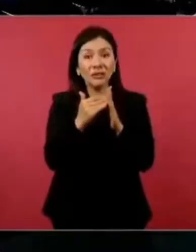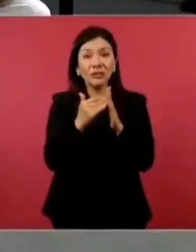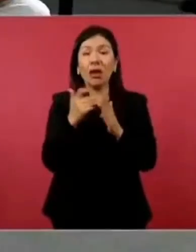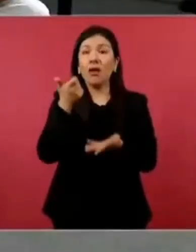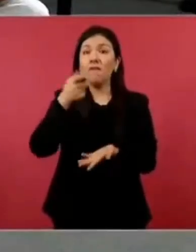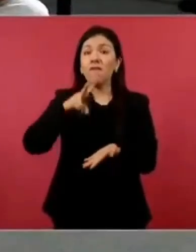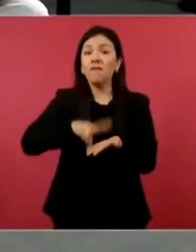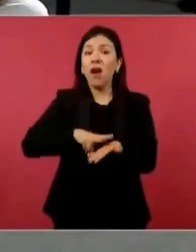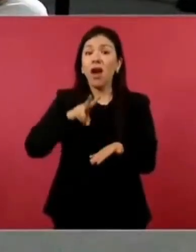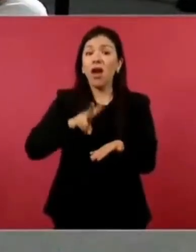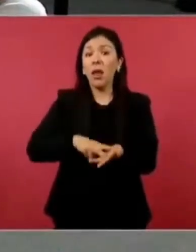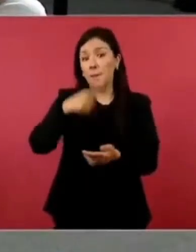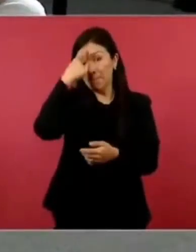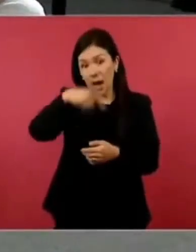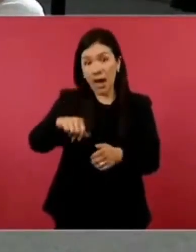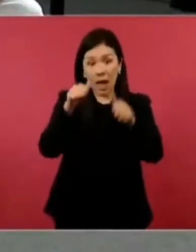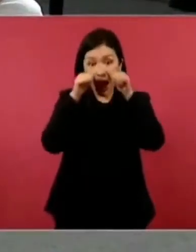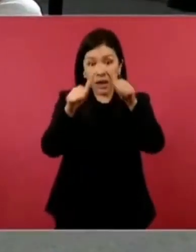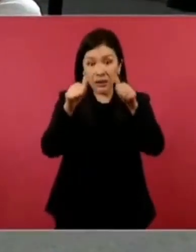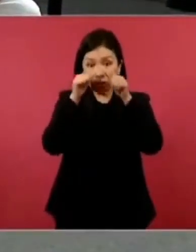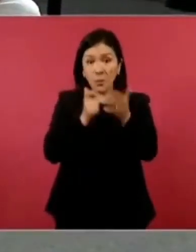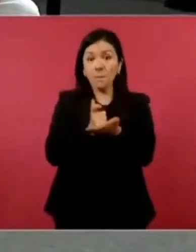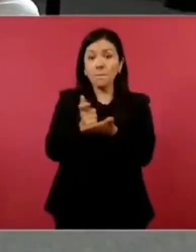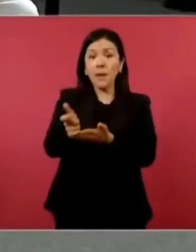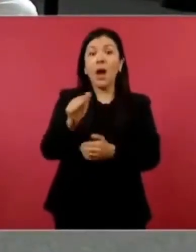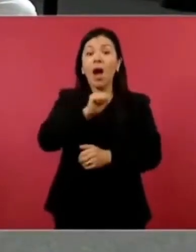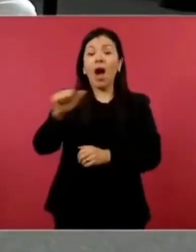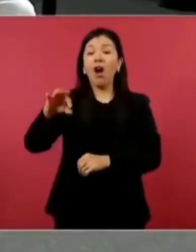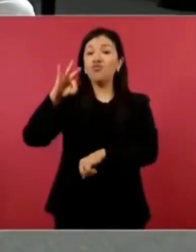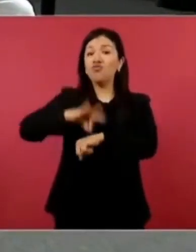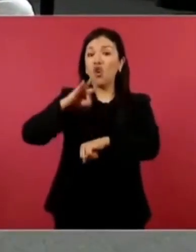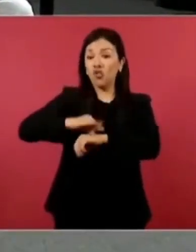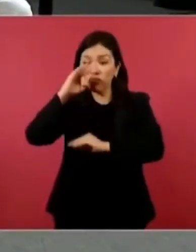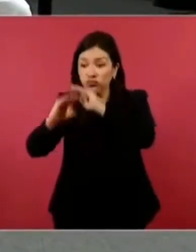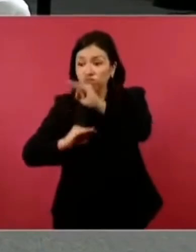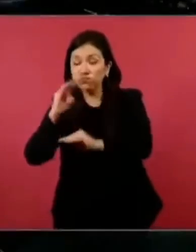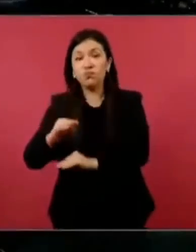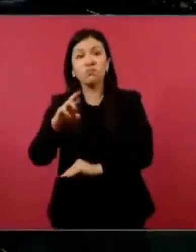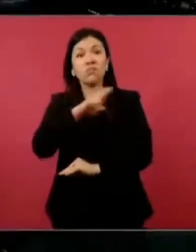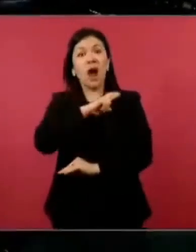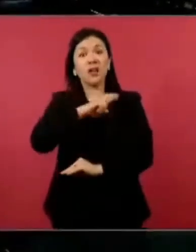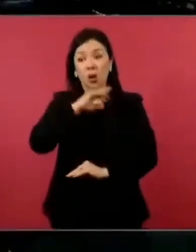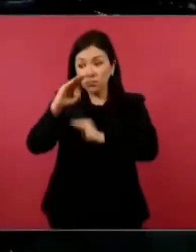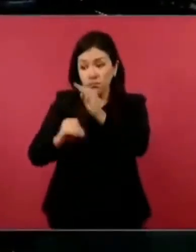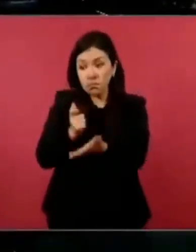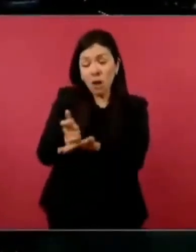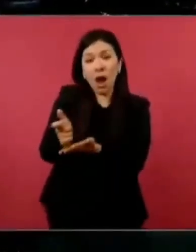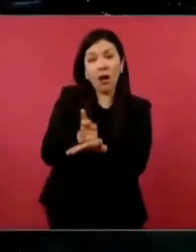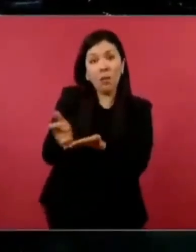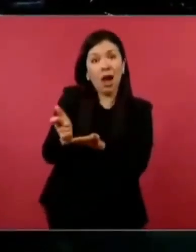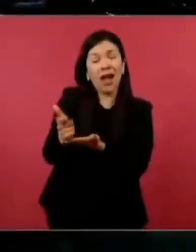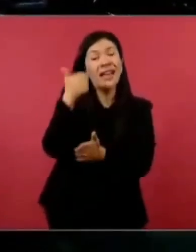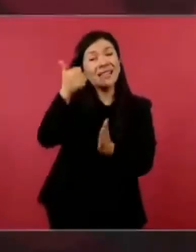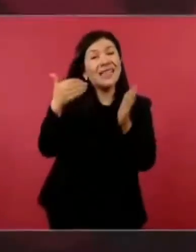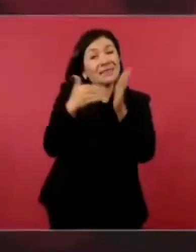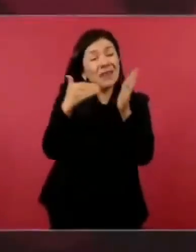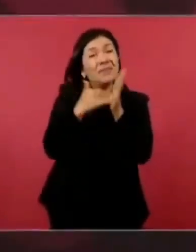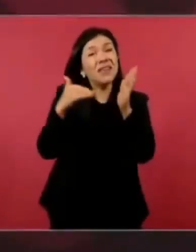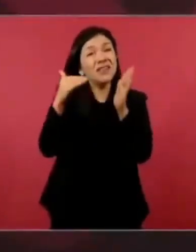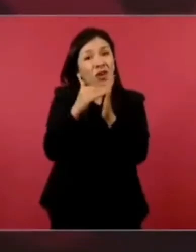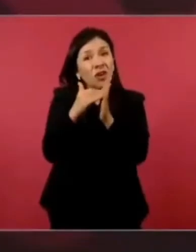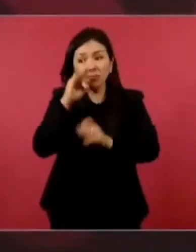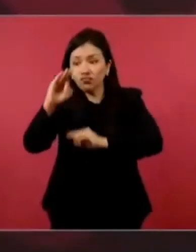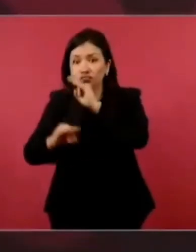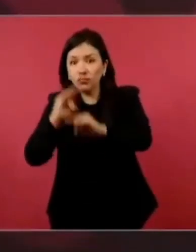costaba darle atención médica privada a los altos funcionarios públicos. Se hacían